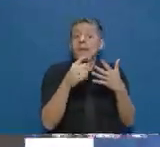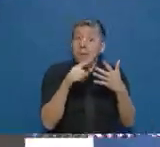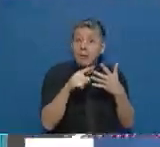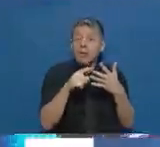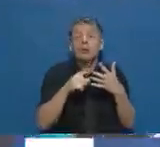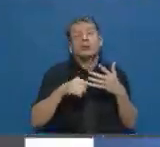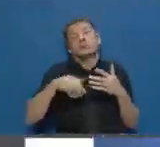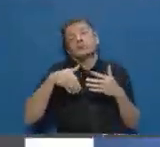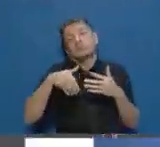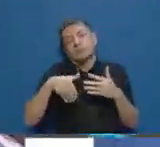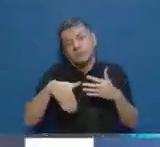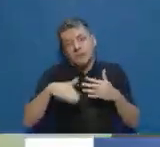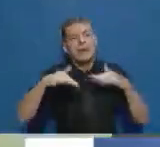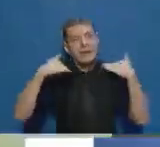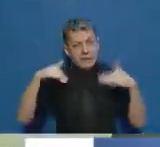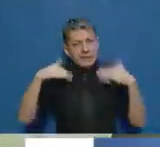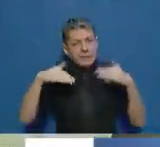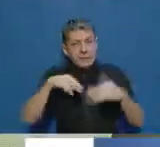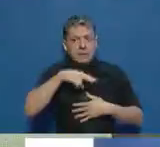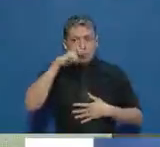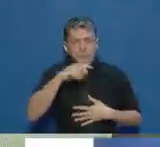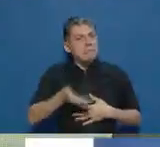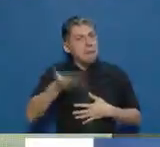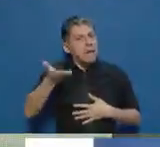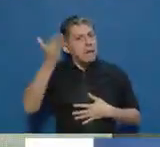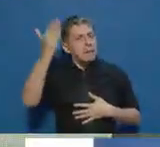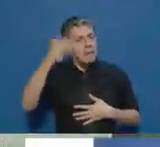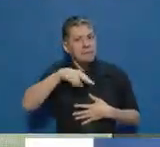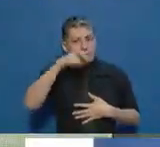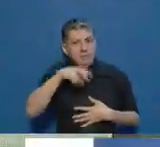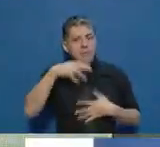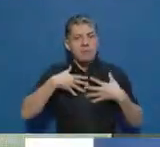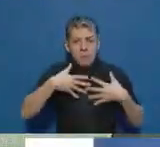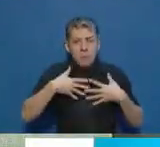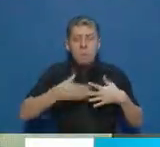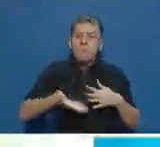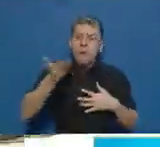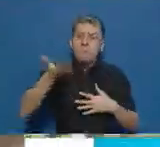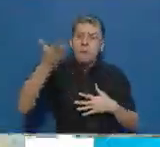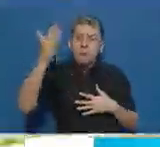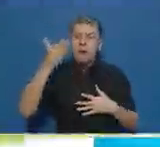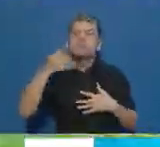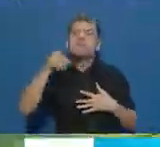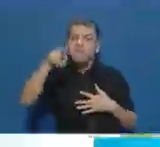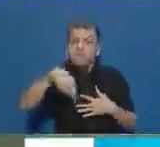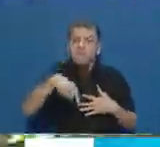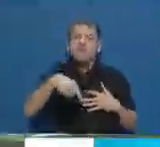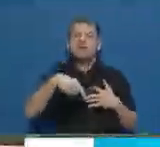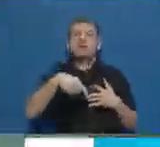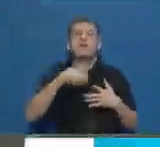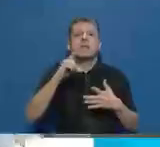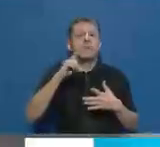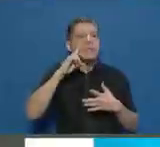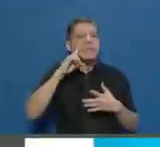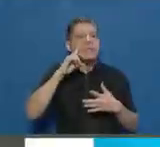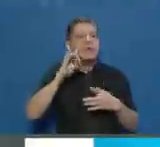por minuto, cuando uno hace un ejercicio físico, aumenta, respira más veces por minuto y mueve más aire por minuto, aumenta la retención de dióxido de